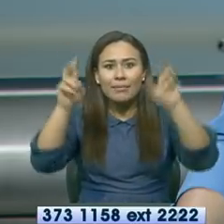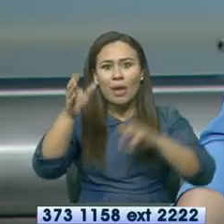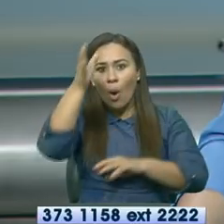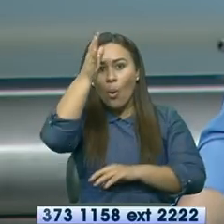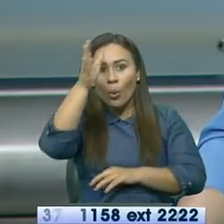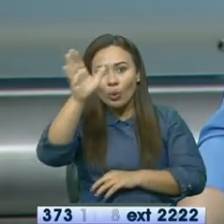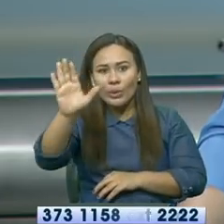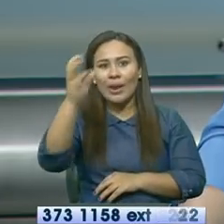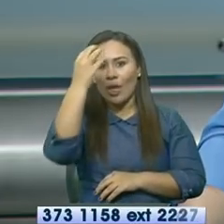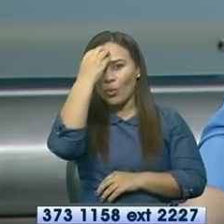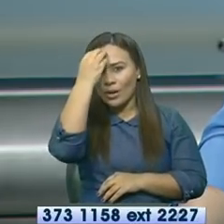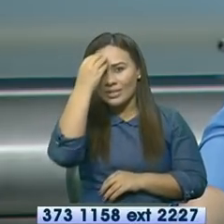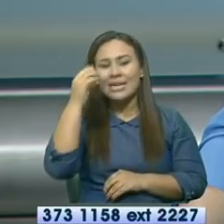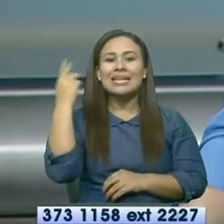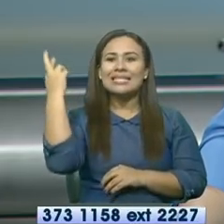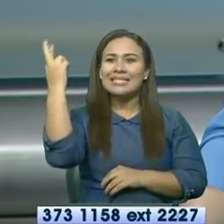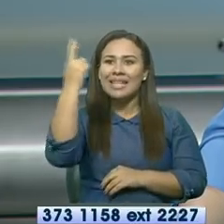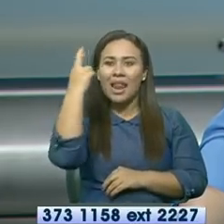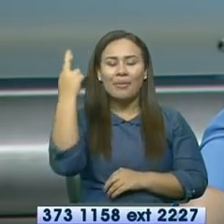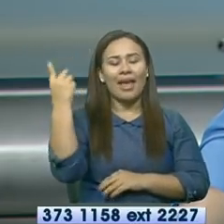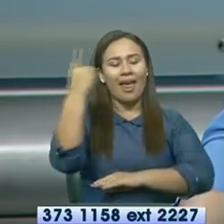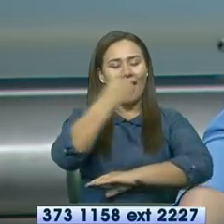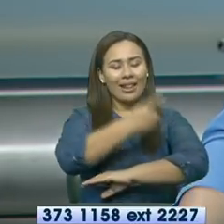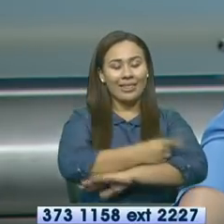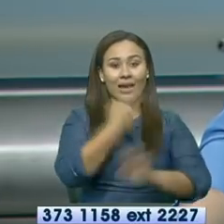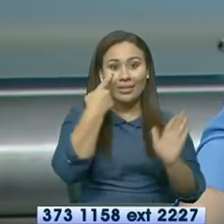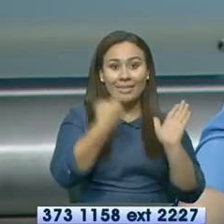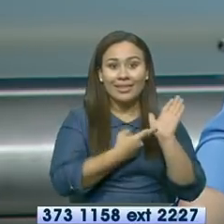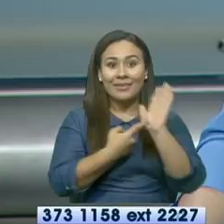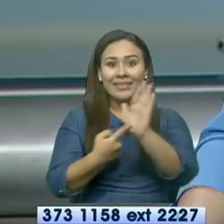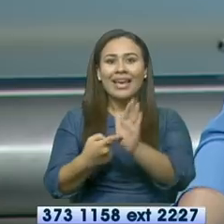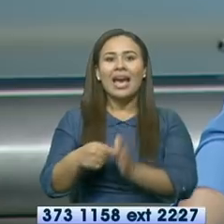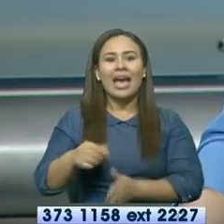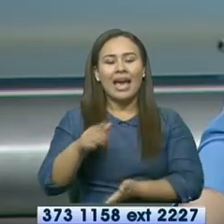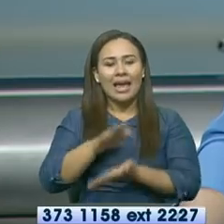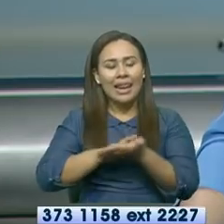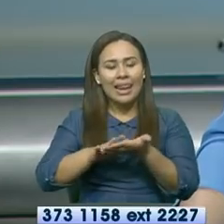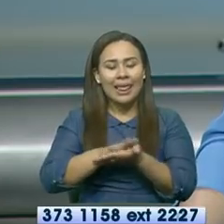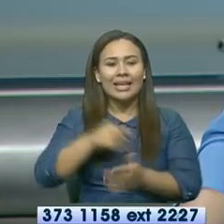celebraron el día con demostraciones de la lengua quichua